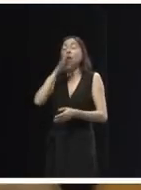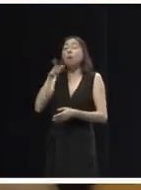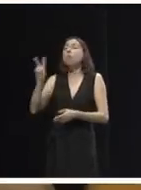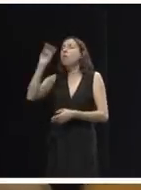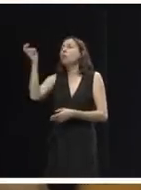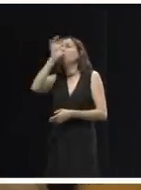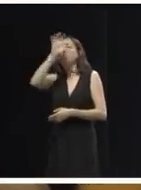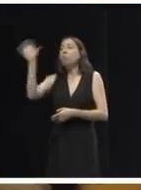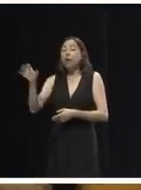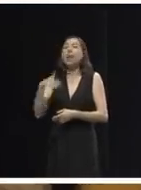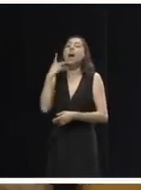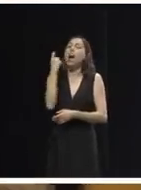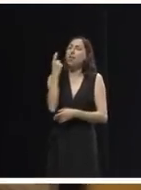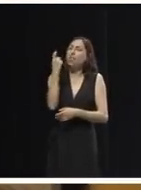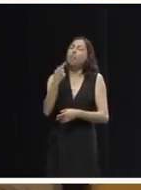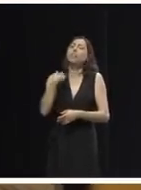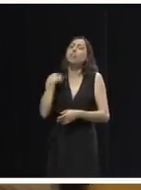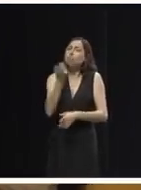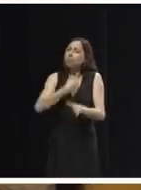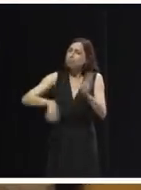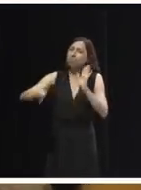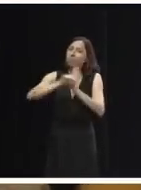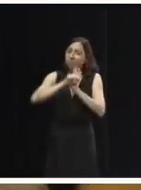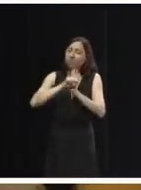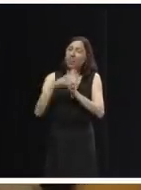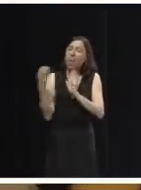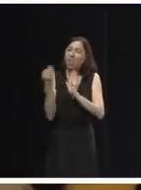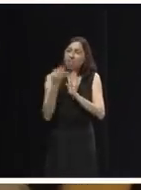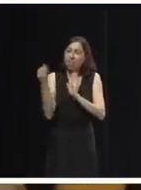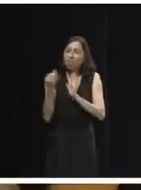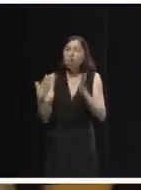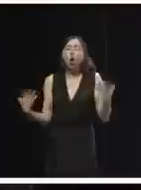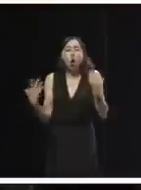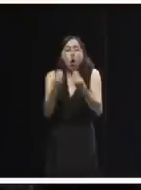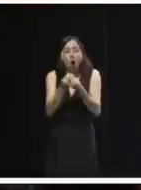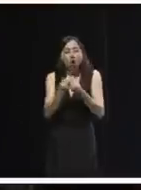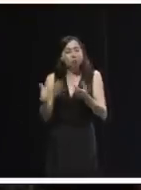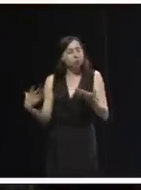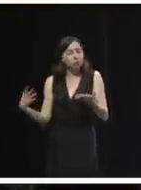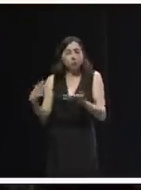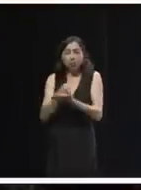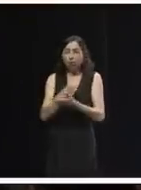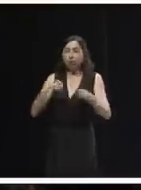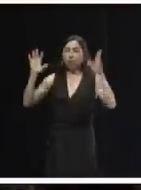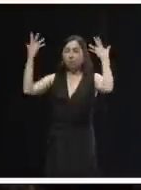que señalarse, hay que estar por ellos, por todos.